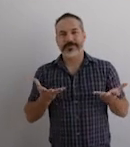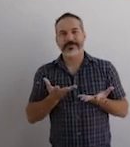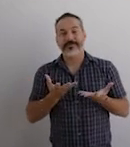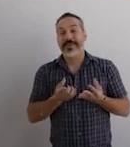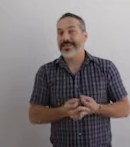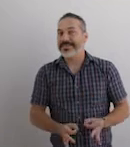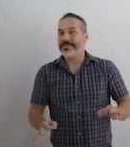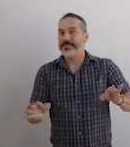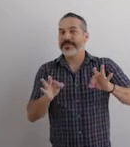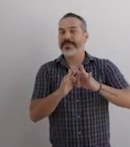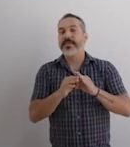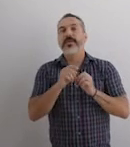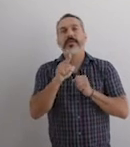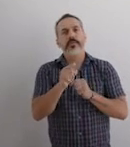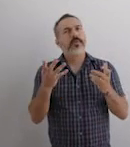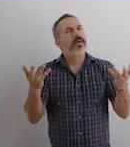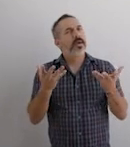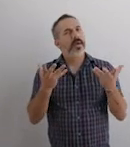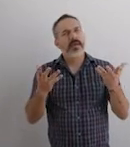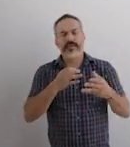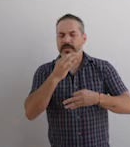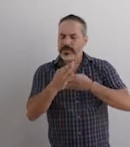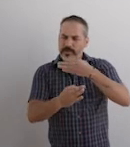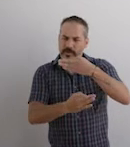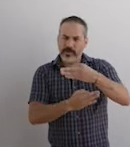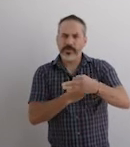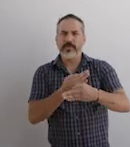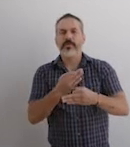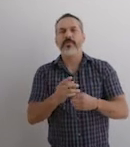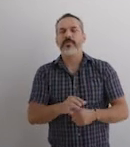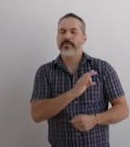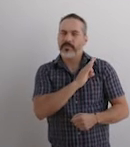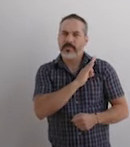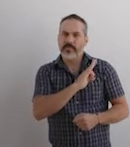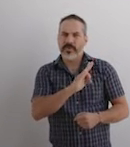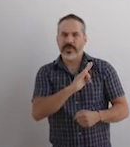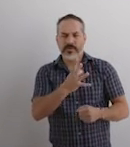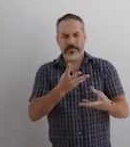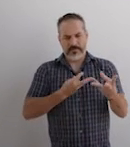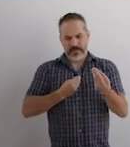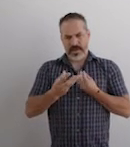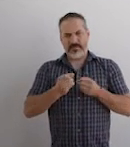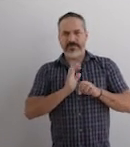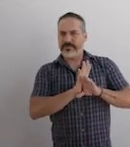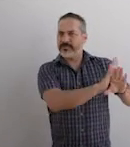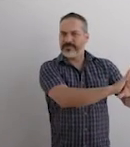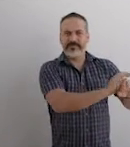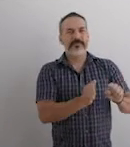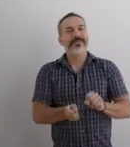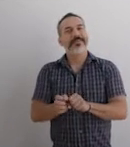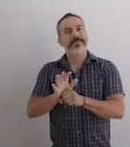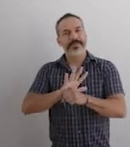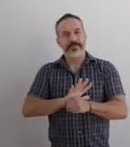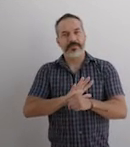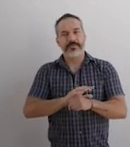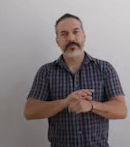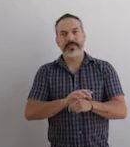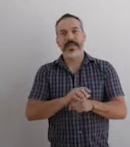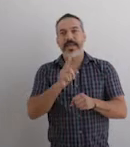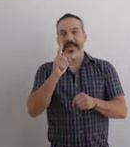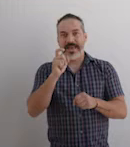ciudadanos. Es muy importante que realices todas las medidas preventivas para evitar algún contagio de